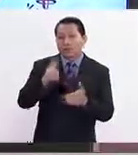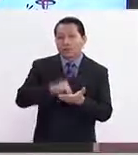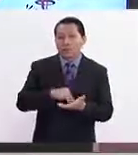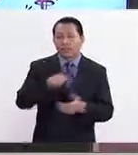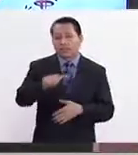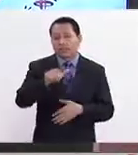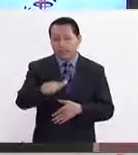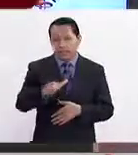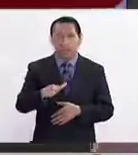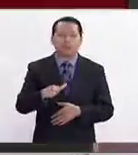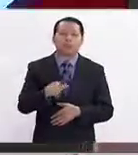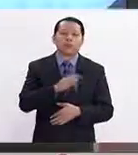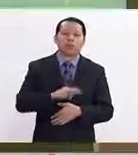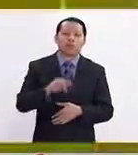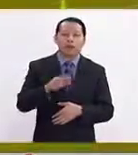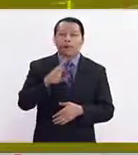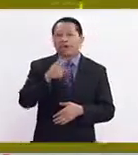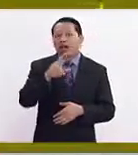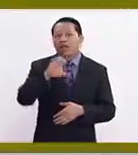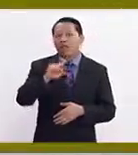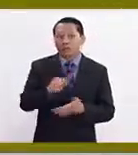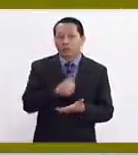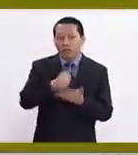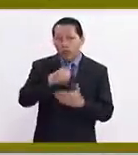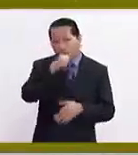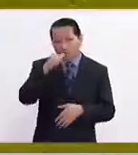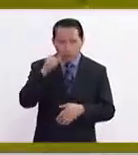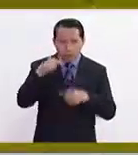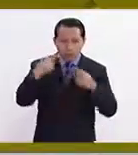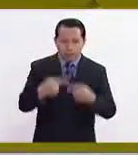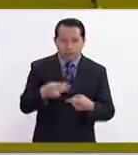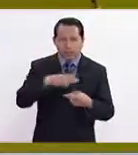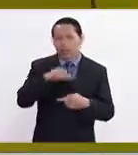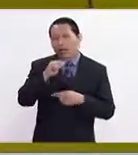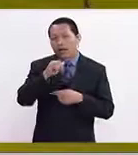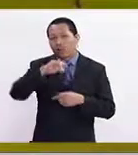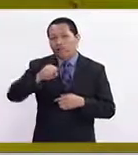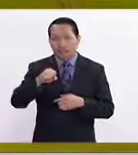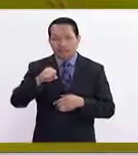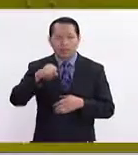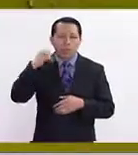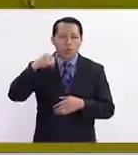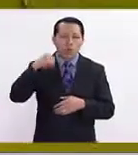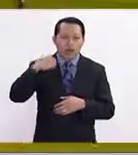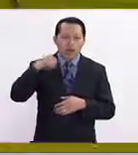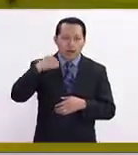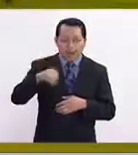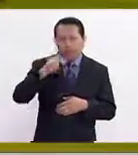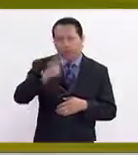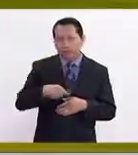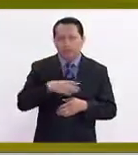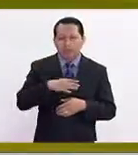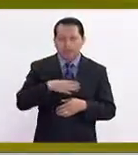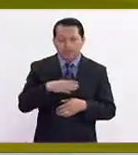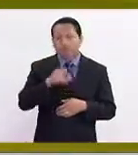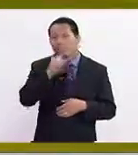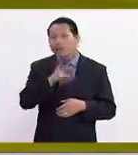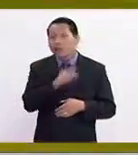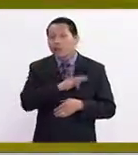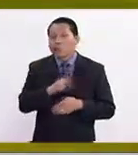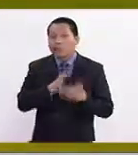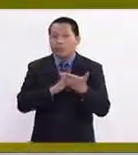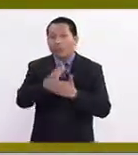2017. El equipo de los Bravos de Ciudad Juárez estará enfrentando a los Alebrijes de Oaxaca. que definirán el título y el medio boleto a la